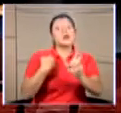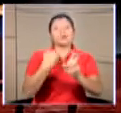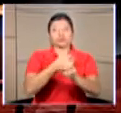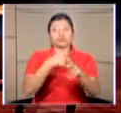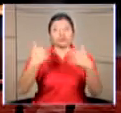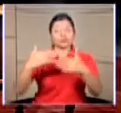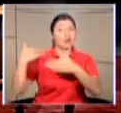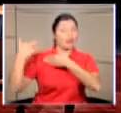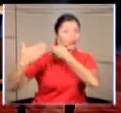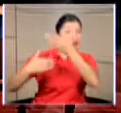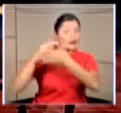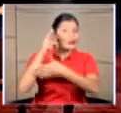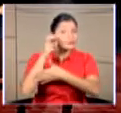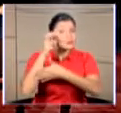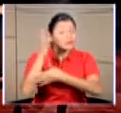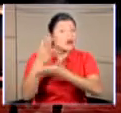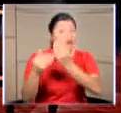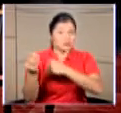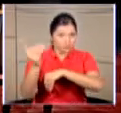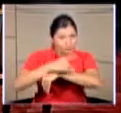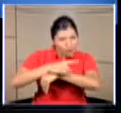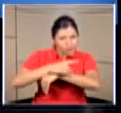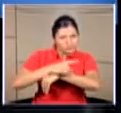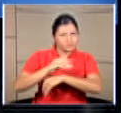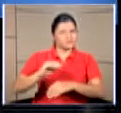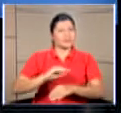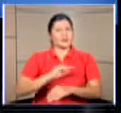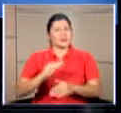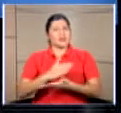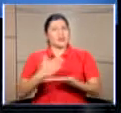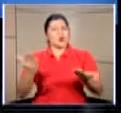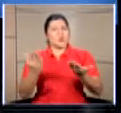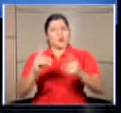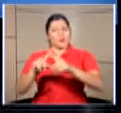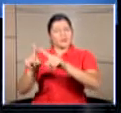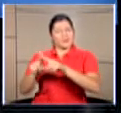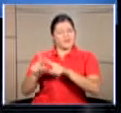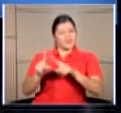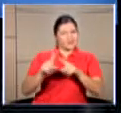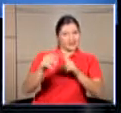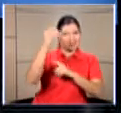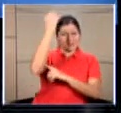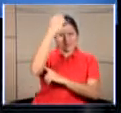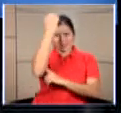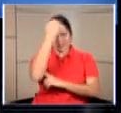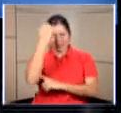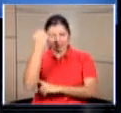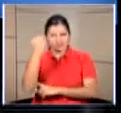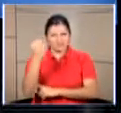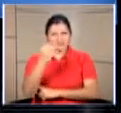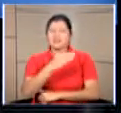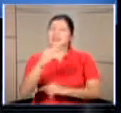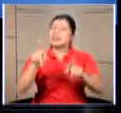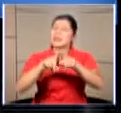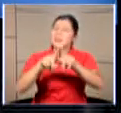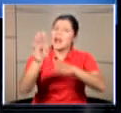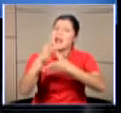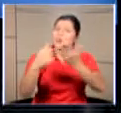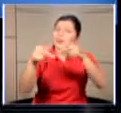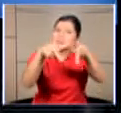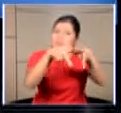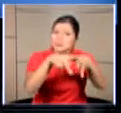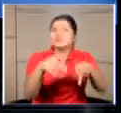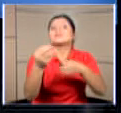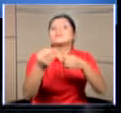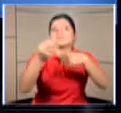venido escuchando desde hace algunos días y cómo han habido diferentes manifestaciones e incluso personas que se han tirado